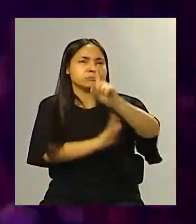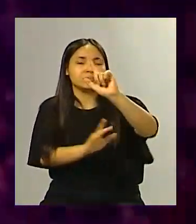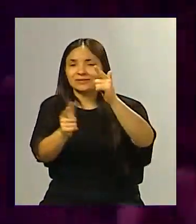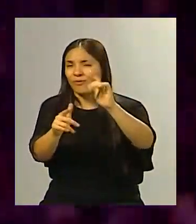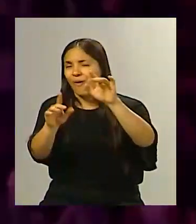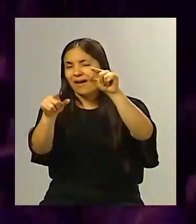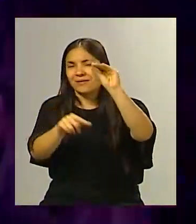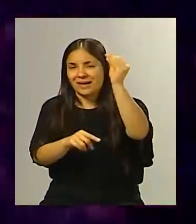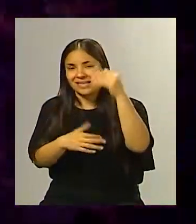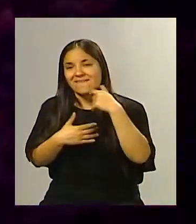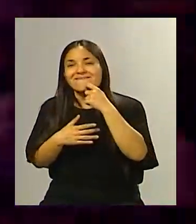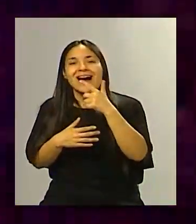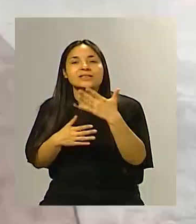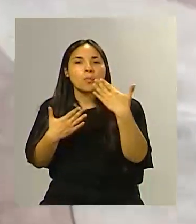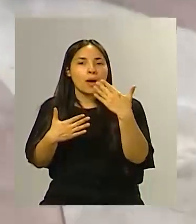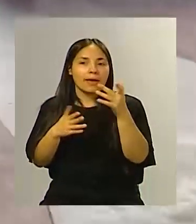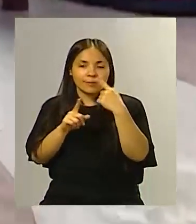los valores, por más que estén